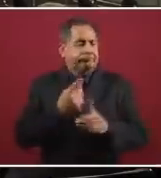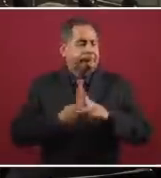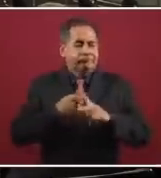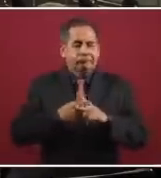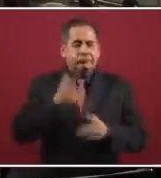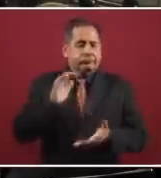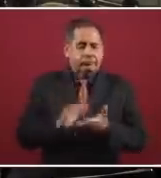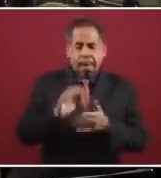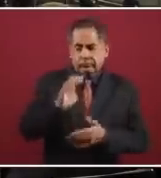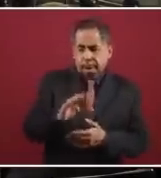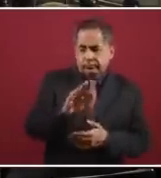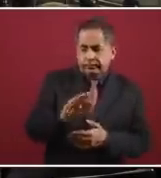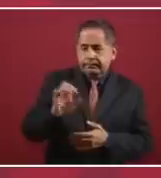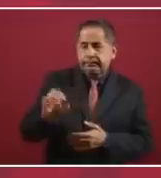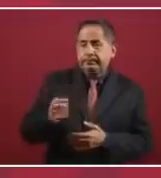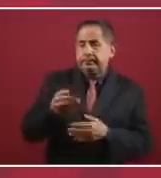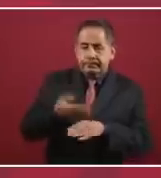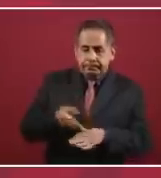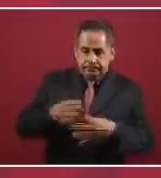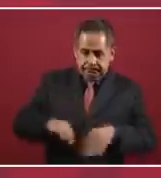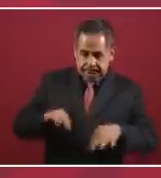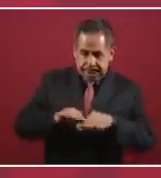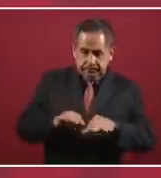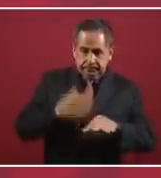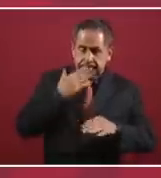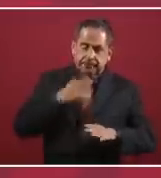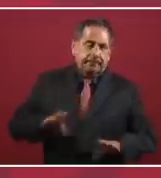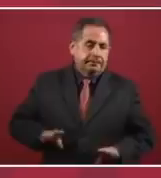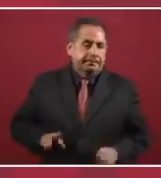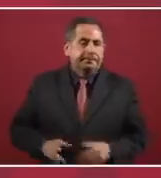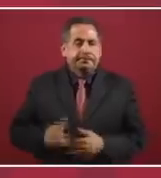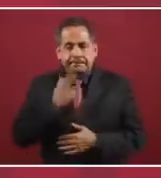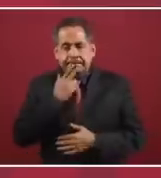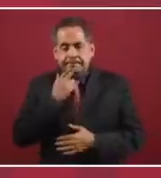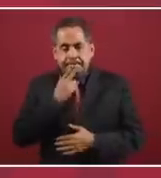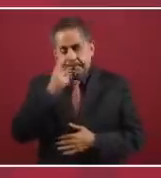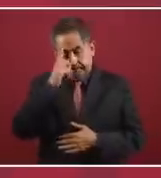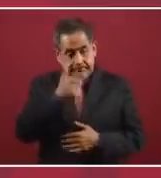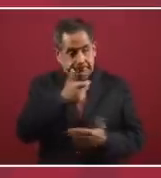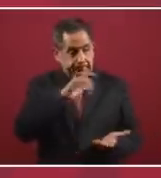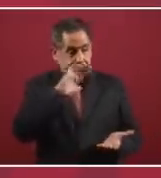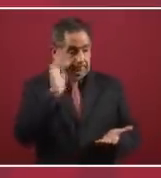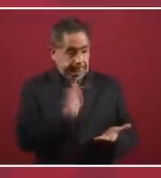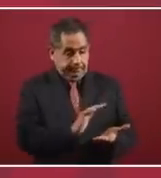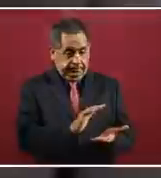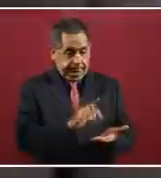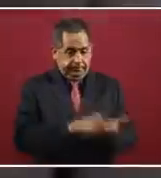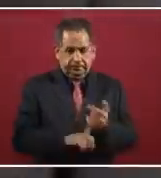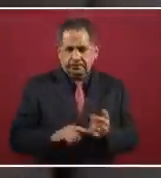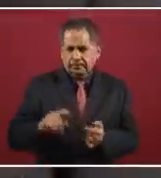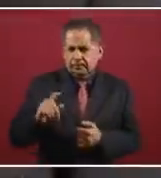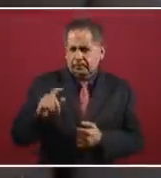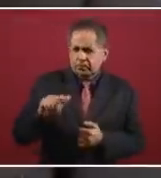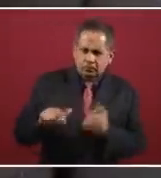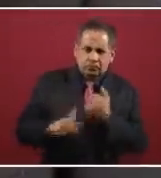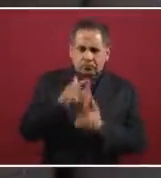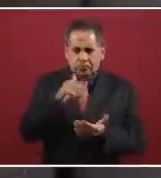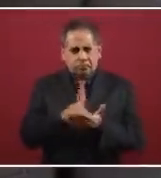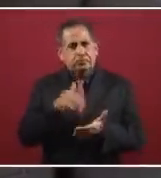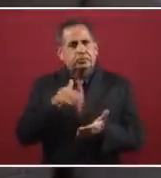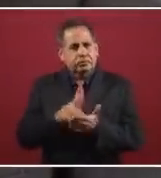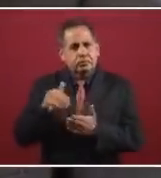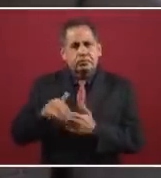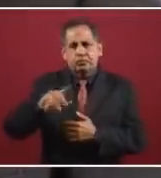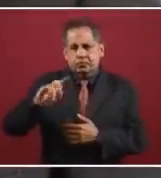CFE es fundamental y nos garantiza con esa disminución de 12 mil millones